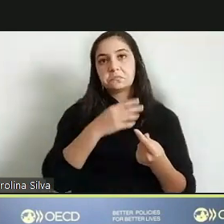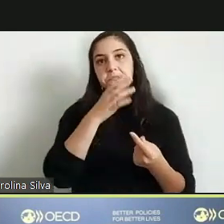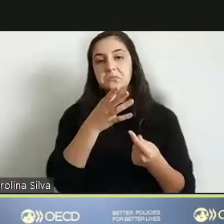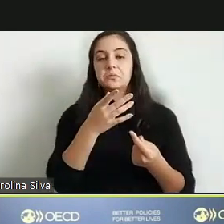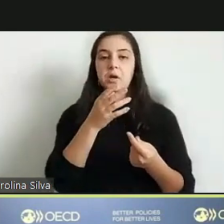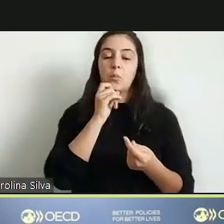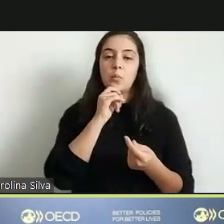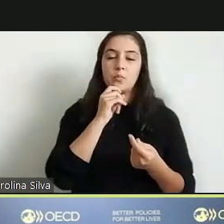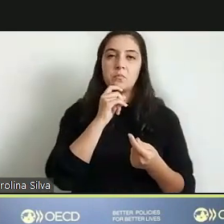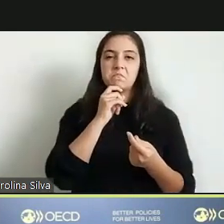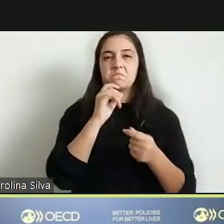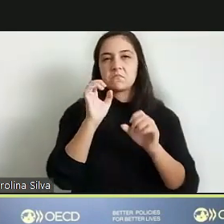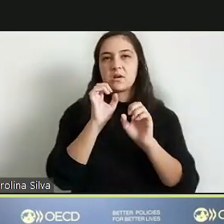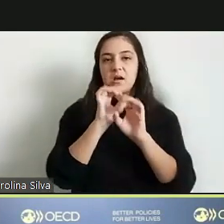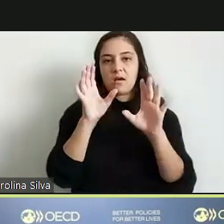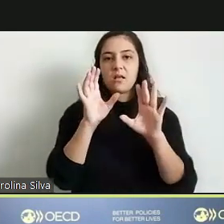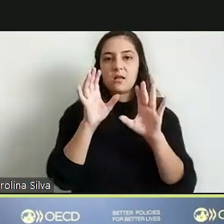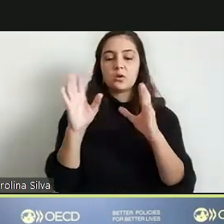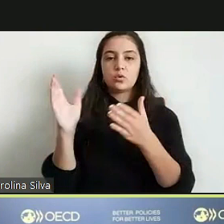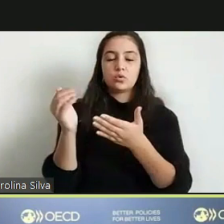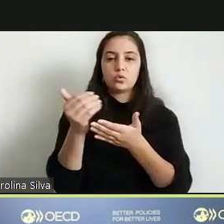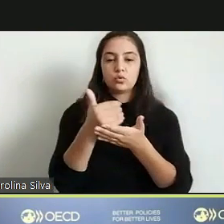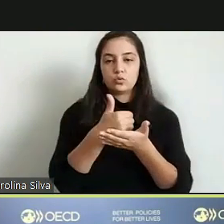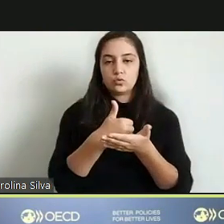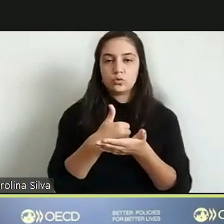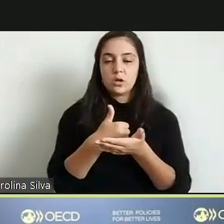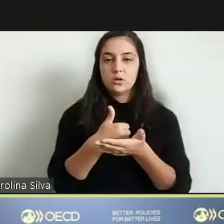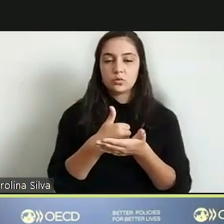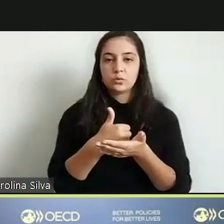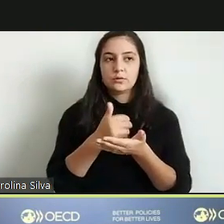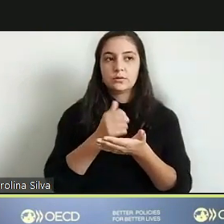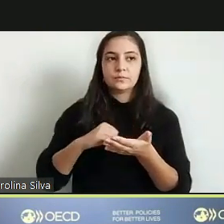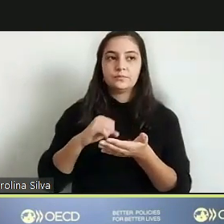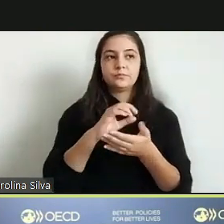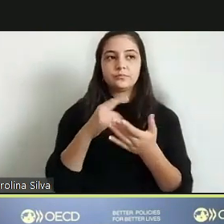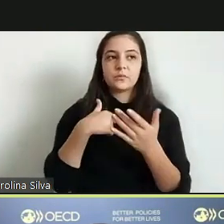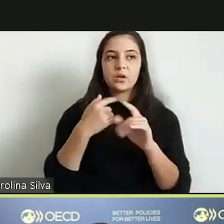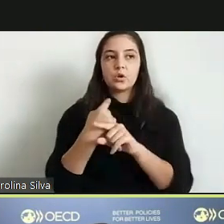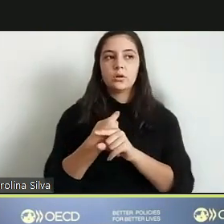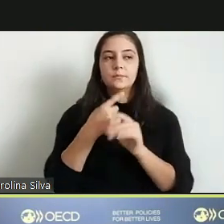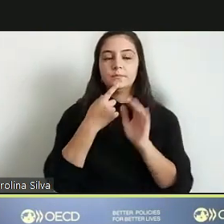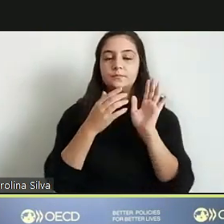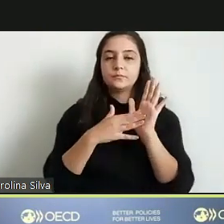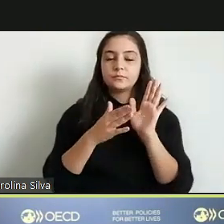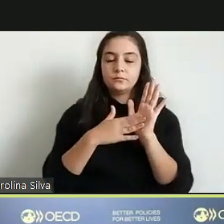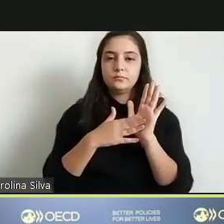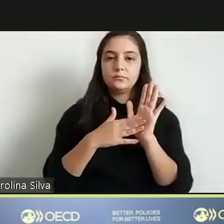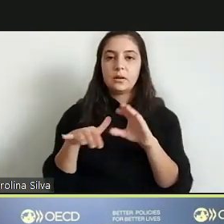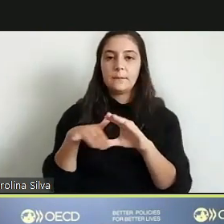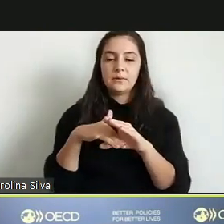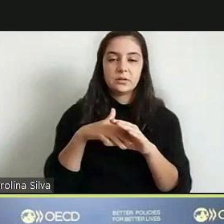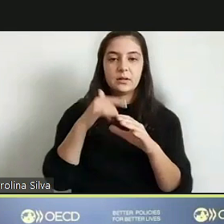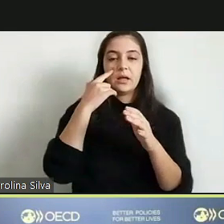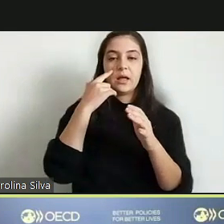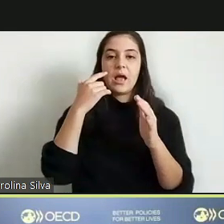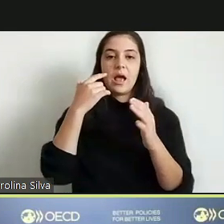bien claro en cuanto a los resultados de nuestra encuesta, es que las cuestiones vinculadas a la participación, a la